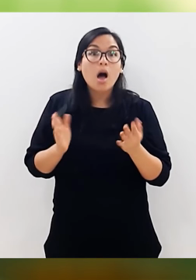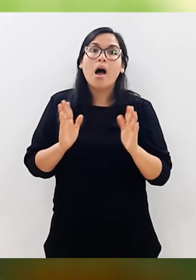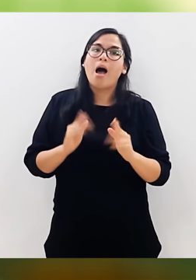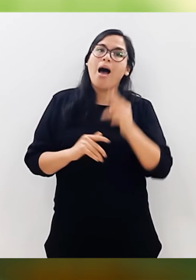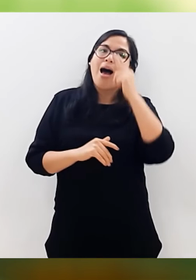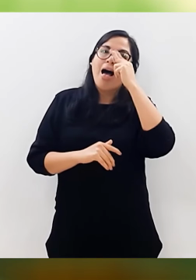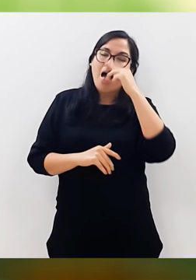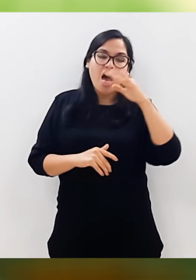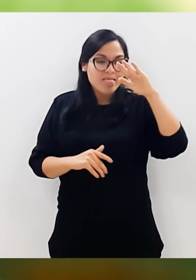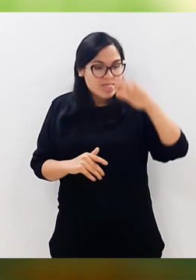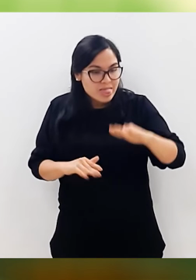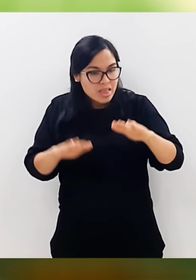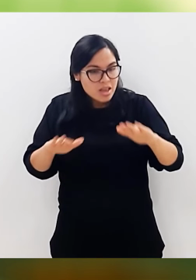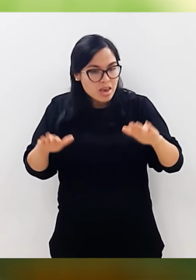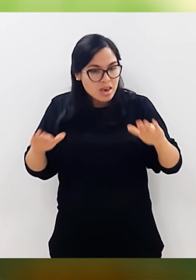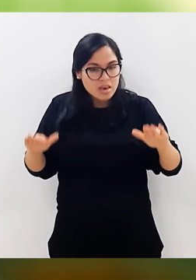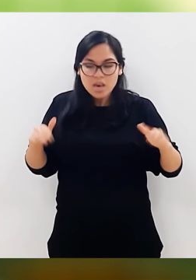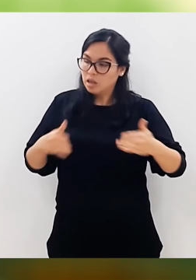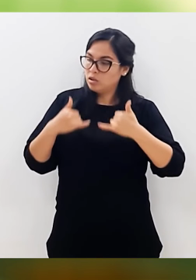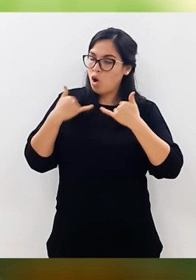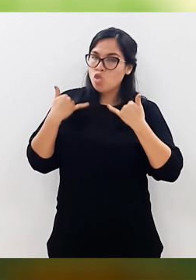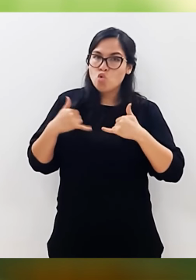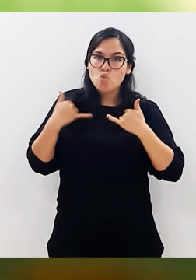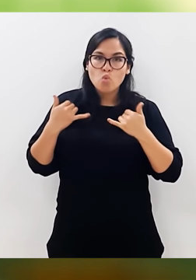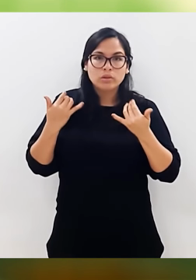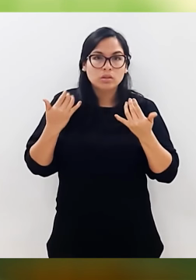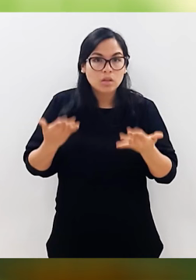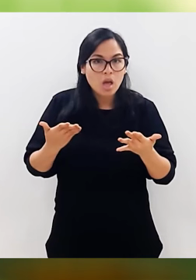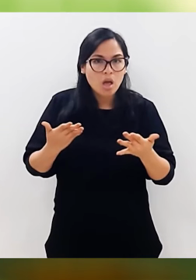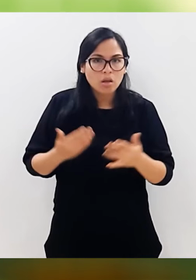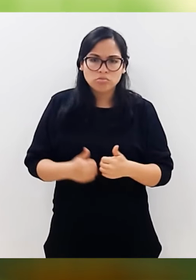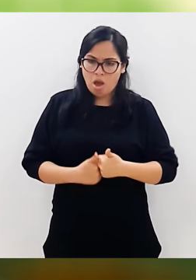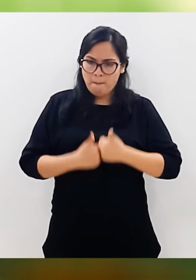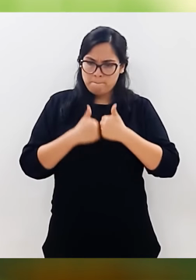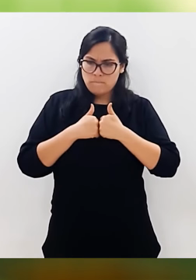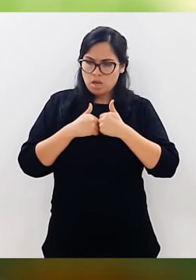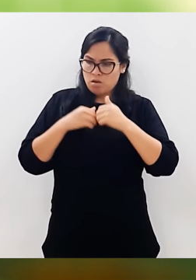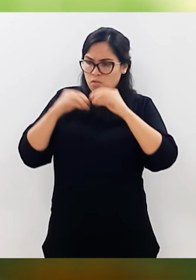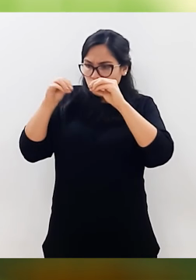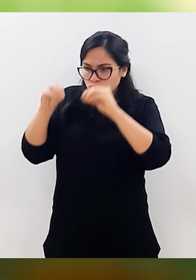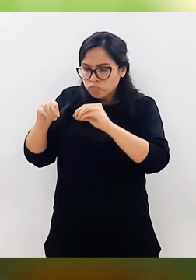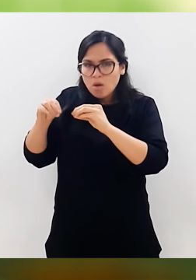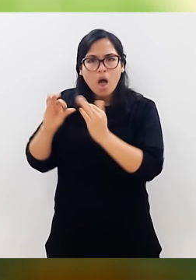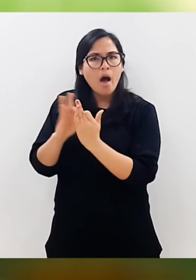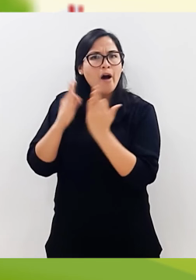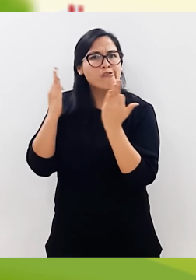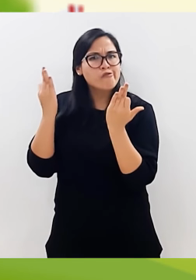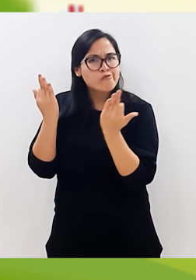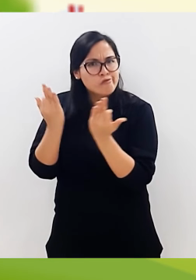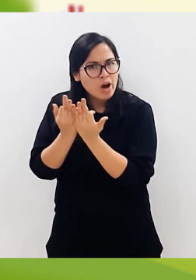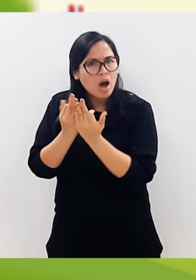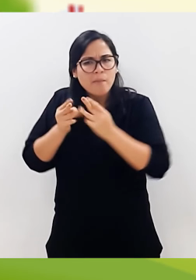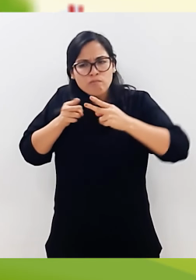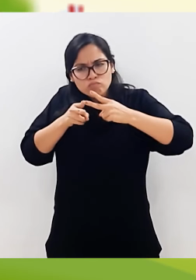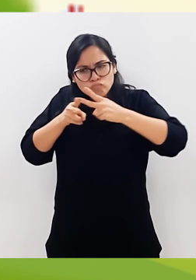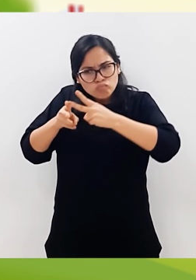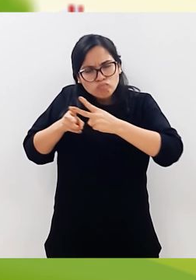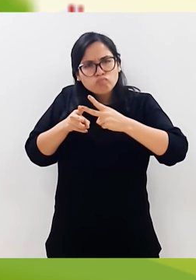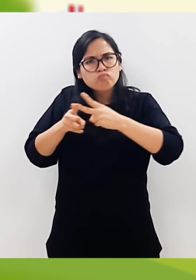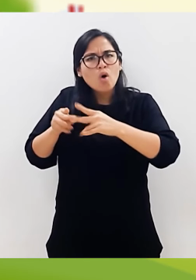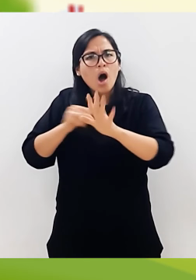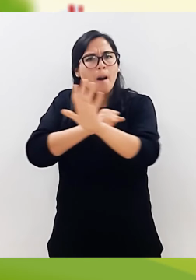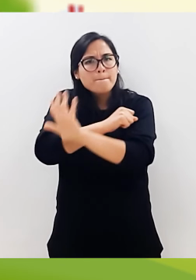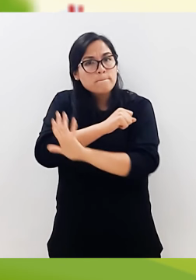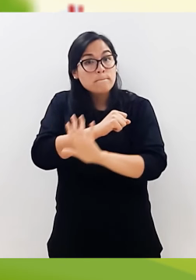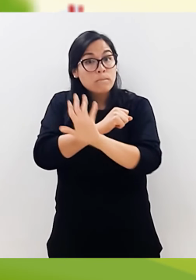Que niñas, niños y adolescentes vivan con una familia que les cuide